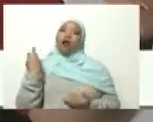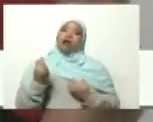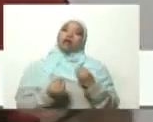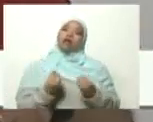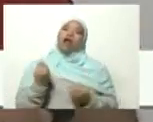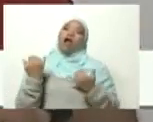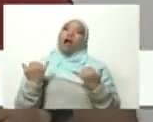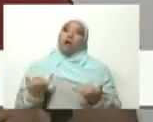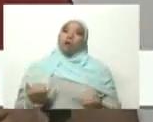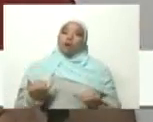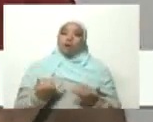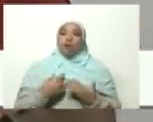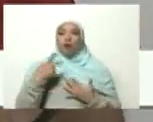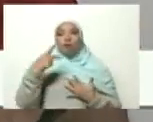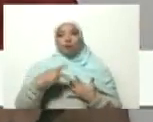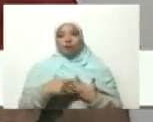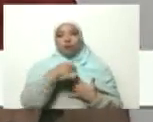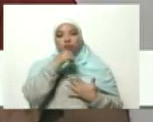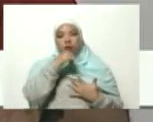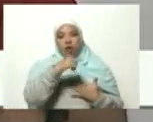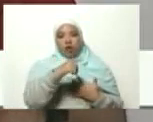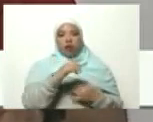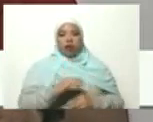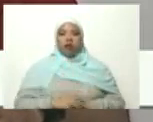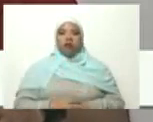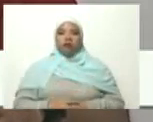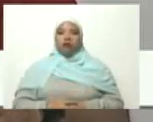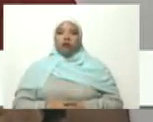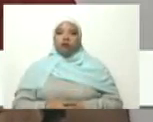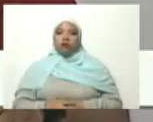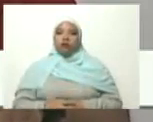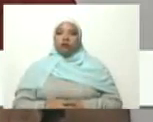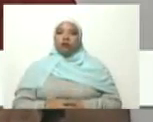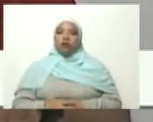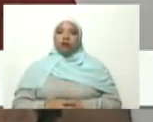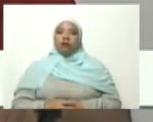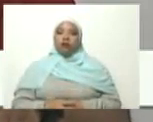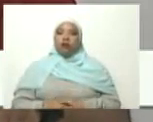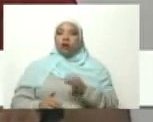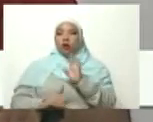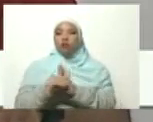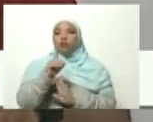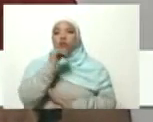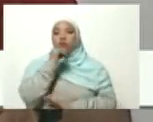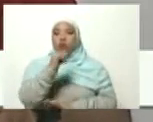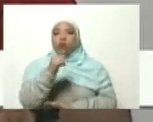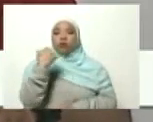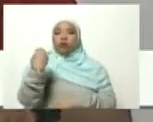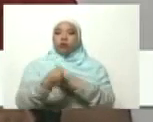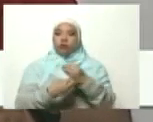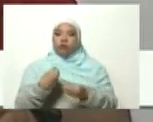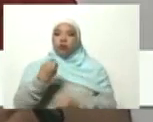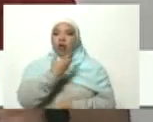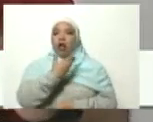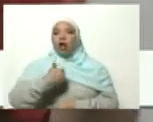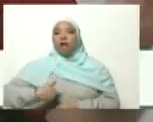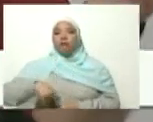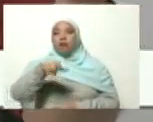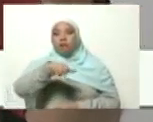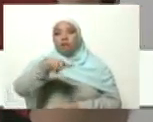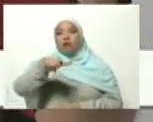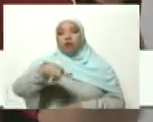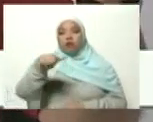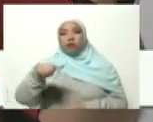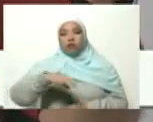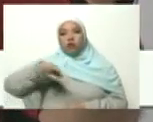fíjate, nosotros hemos puesto algunas condiciones. Militante revolucionario activo de nuestro partido. Si una persona que era de